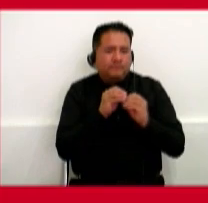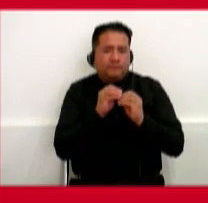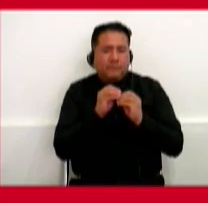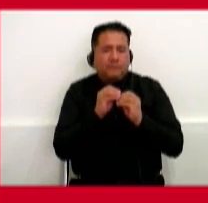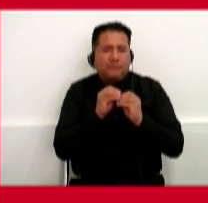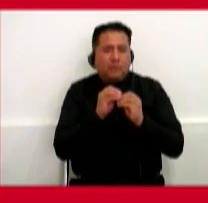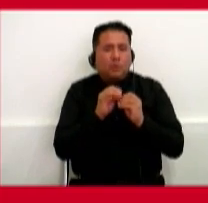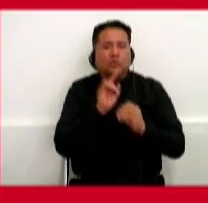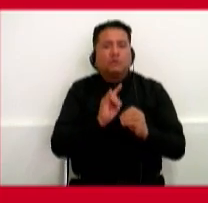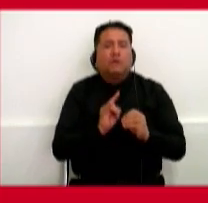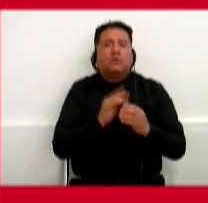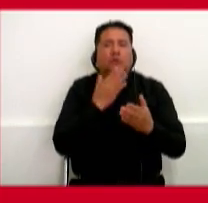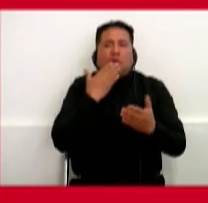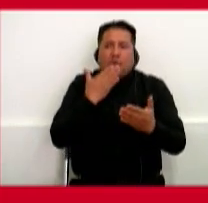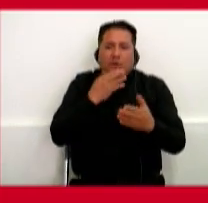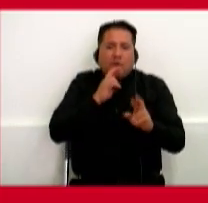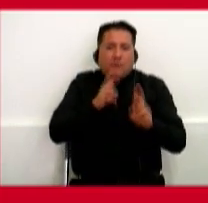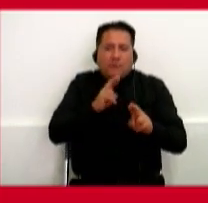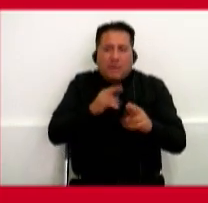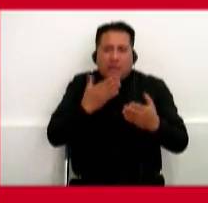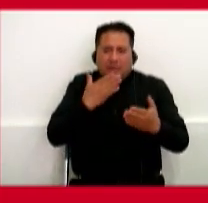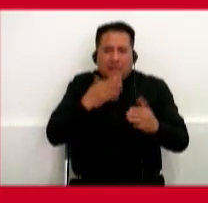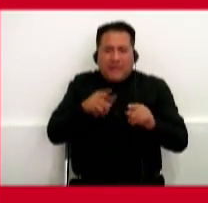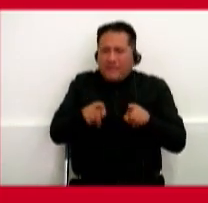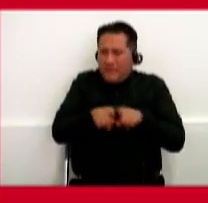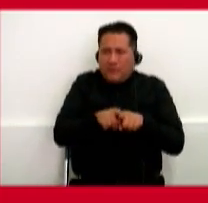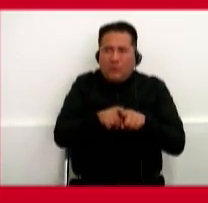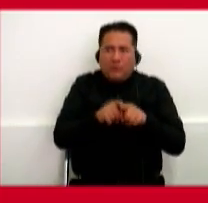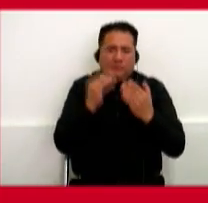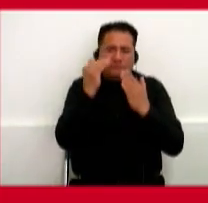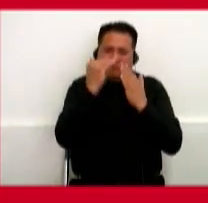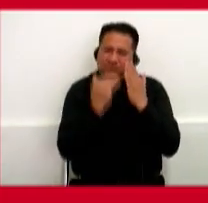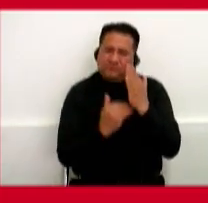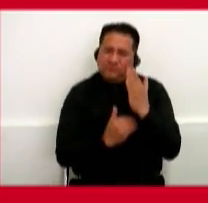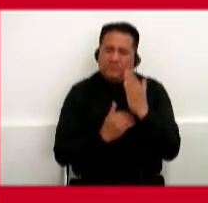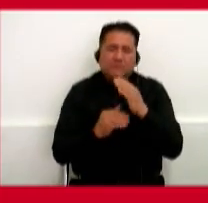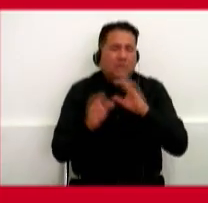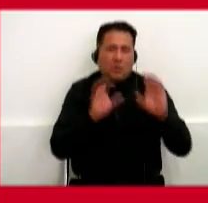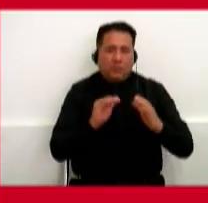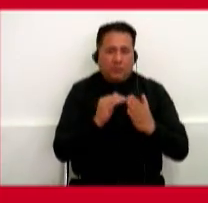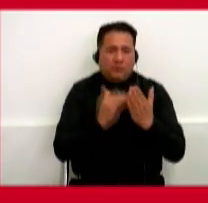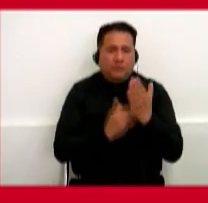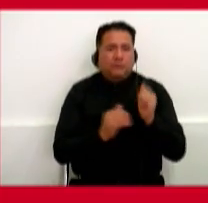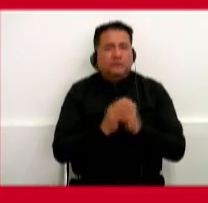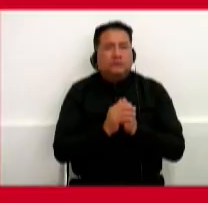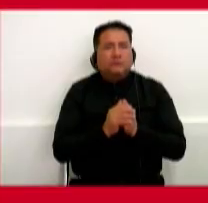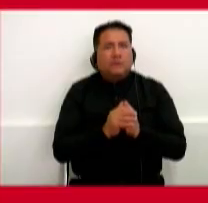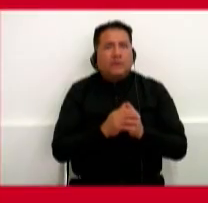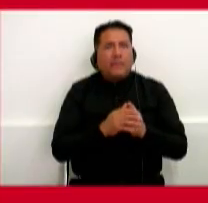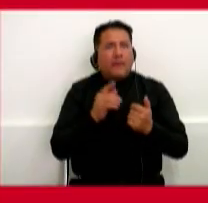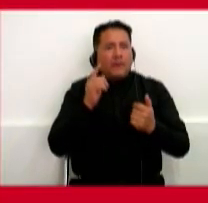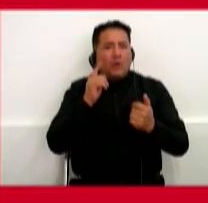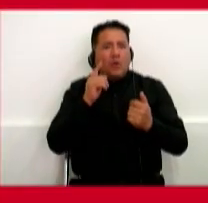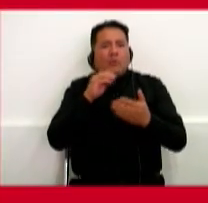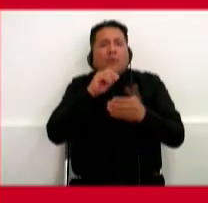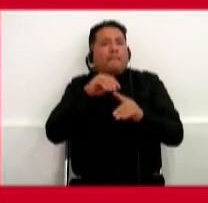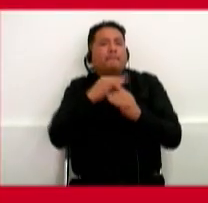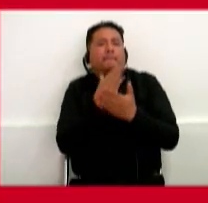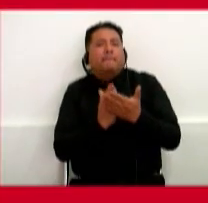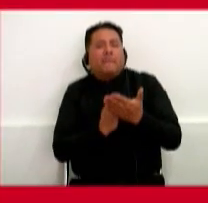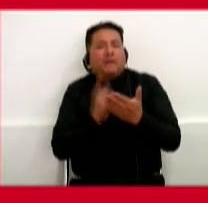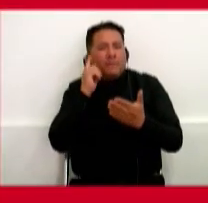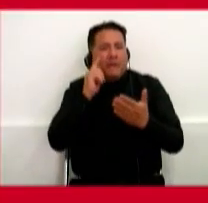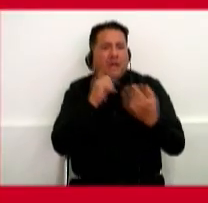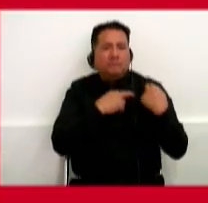misma data y en costos casi mínimos, ya que debido a que necesitamos siempre tener como parte de la operación un equipo